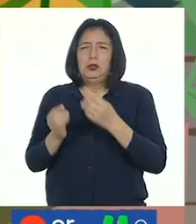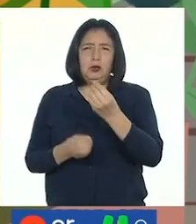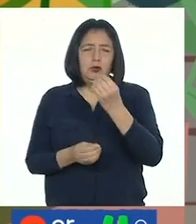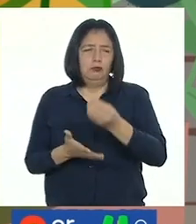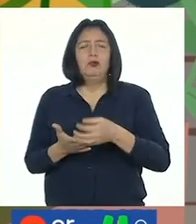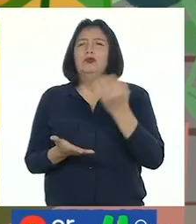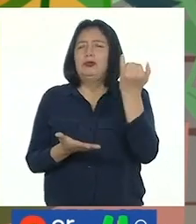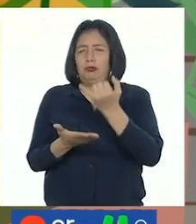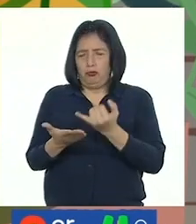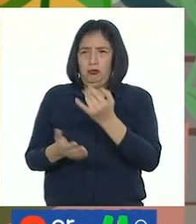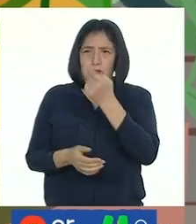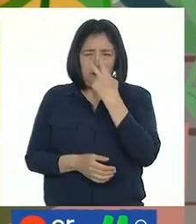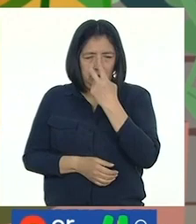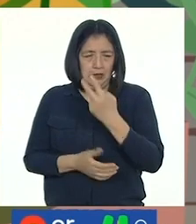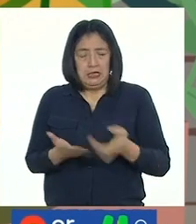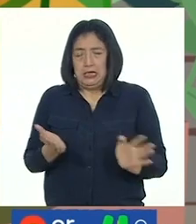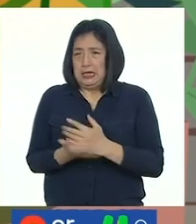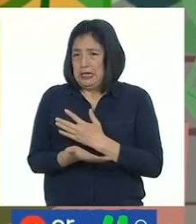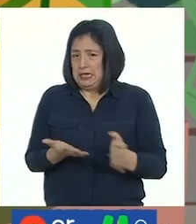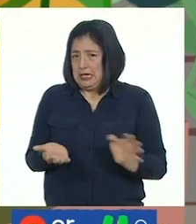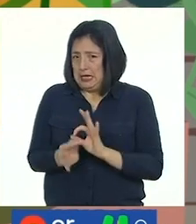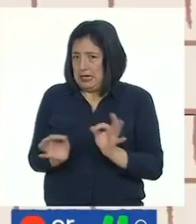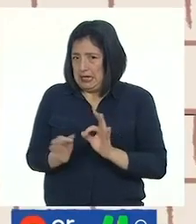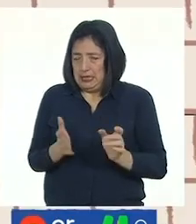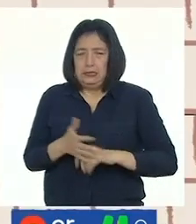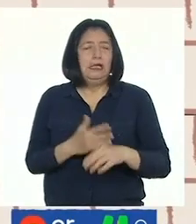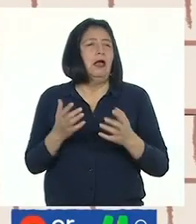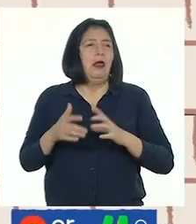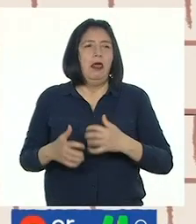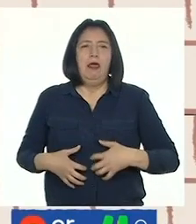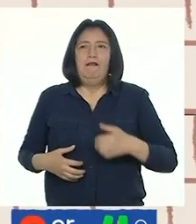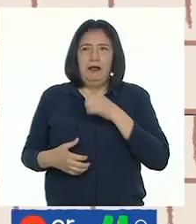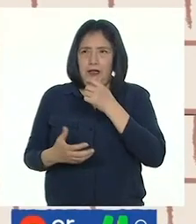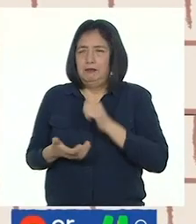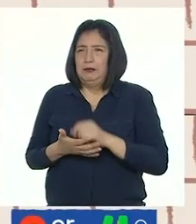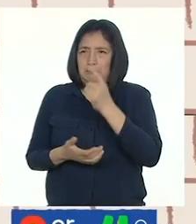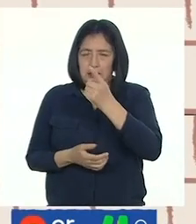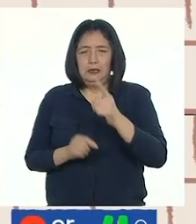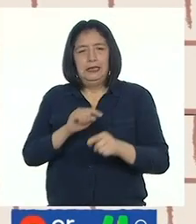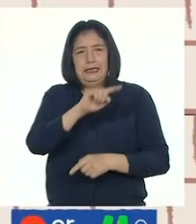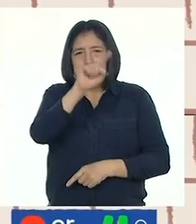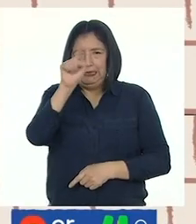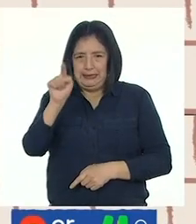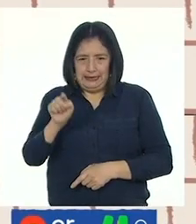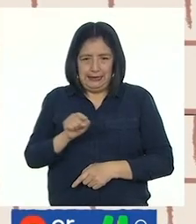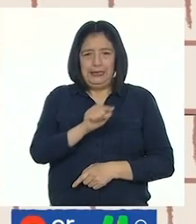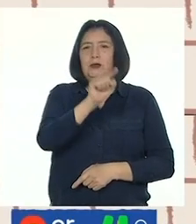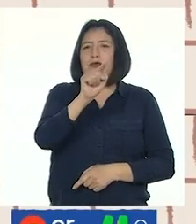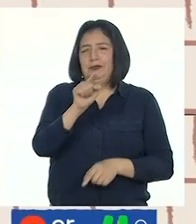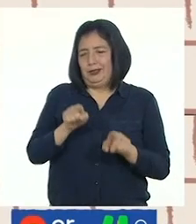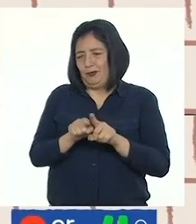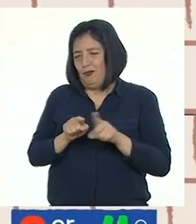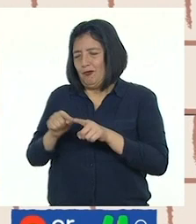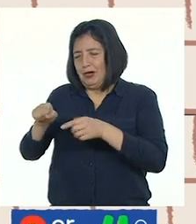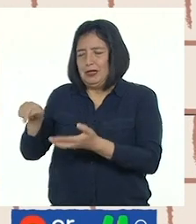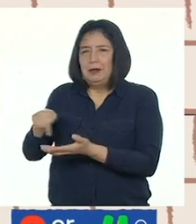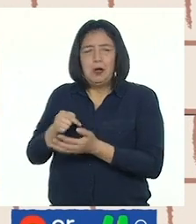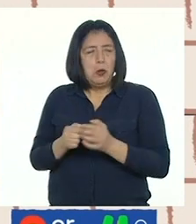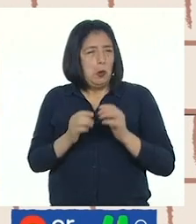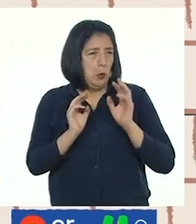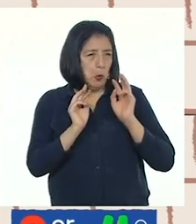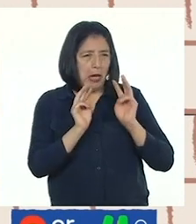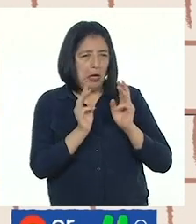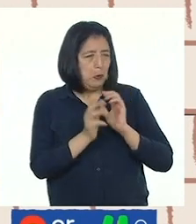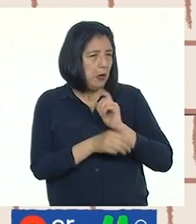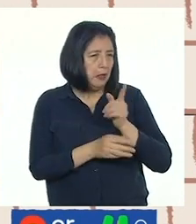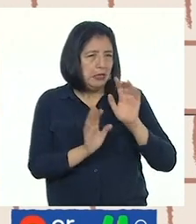con un gráfico. Así nadie se quedará sin comer. Este círculo representa al pastel.